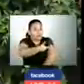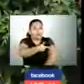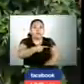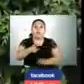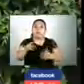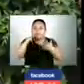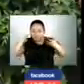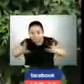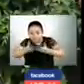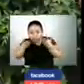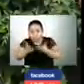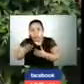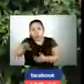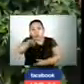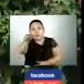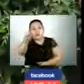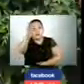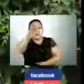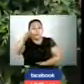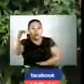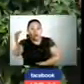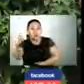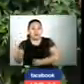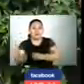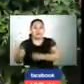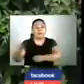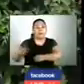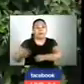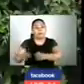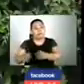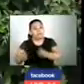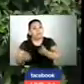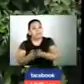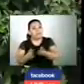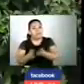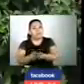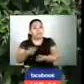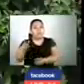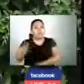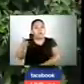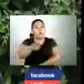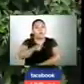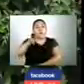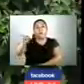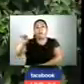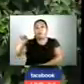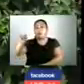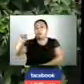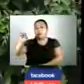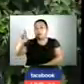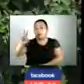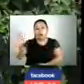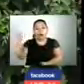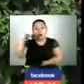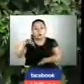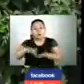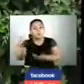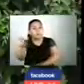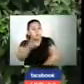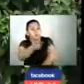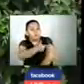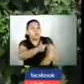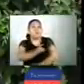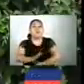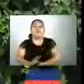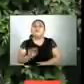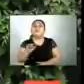también estudios internacionales que hablan de un refuerzo, que es lo que nosotros conocemos como un booster, como un refuerzo de la vacuna, valga la